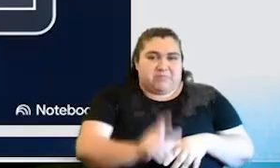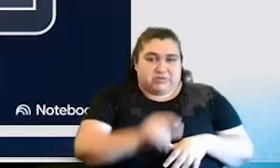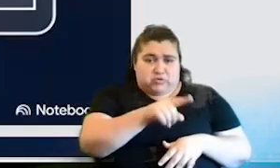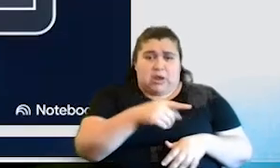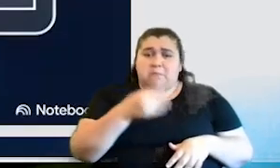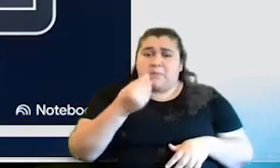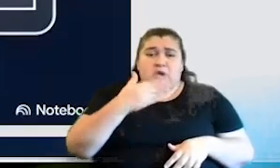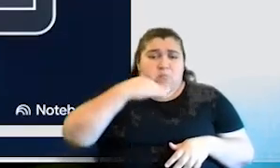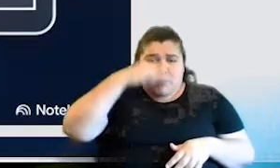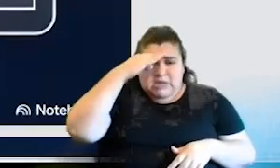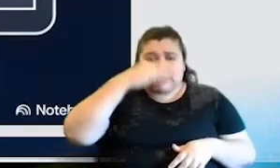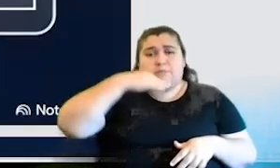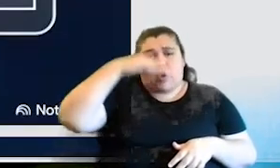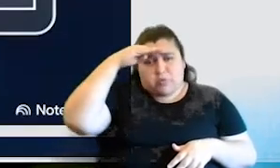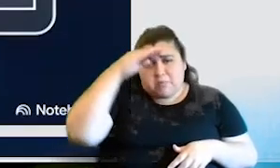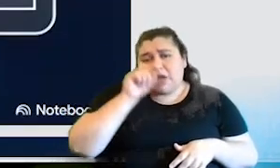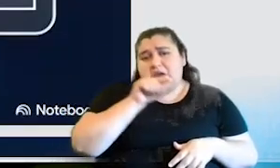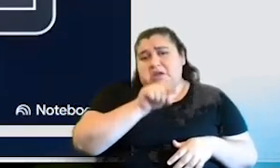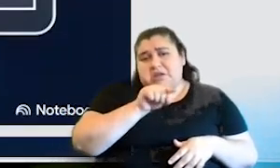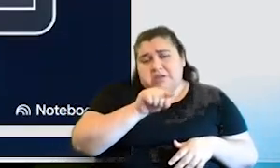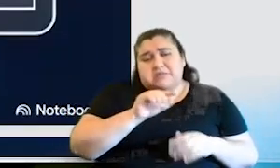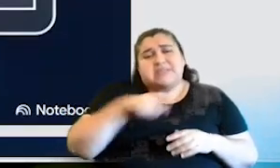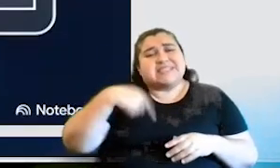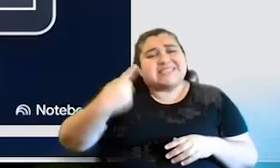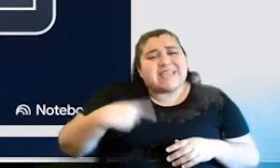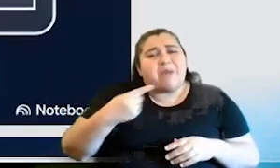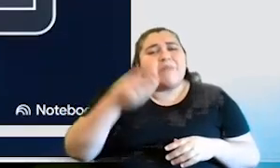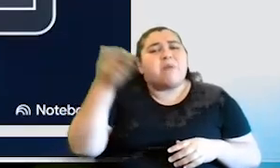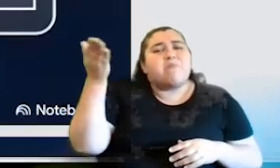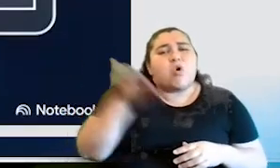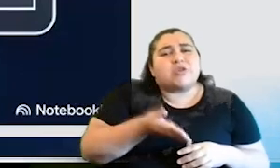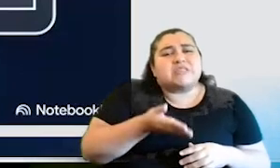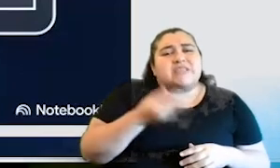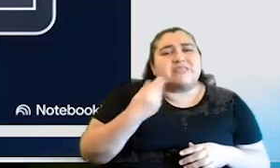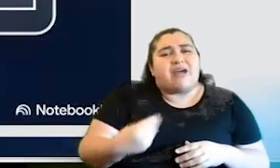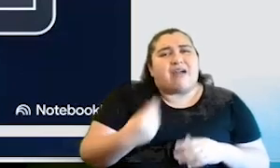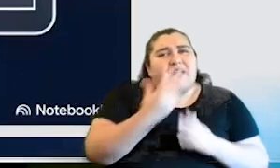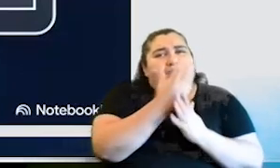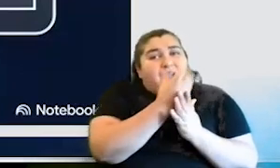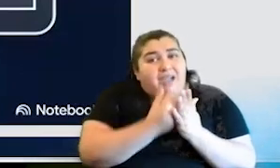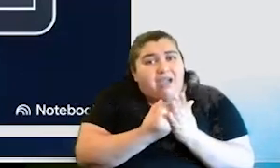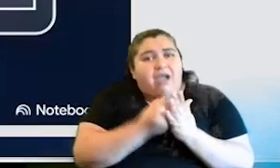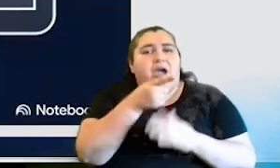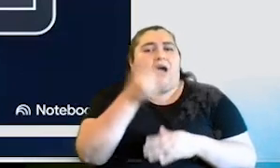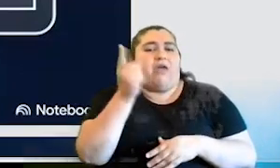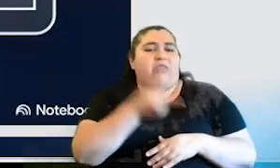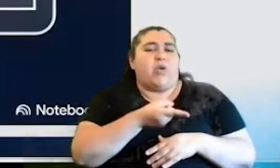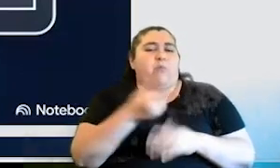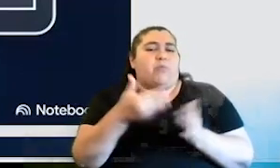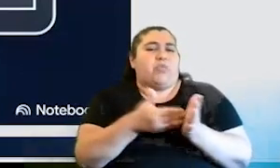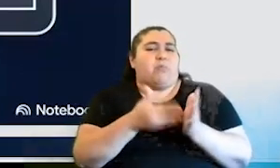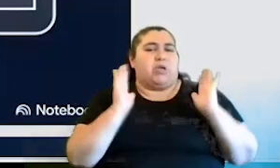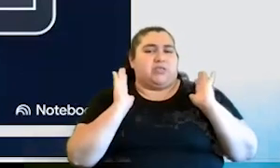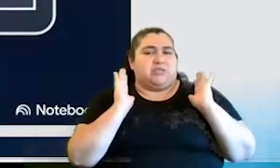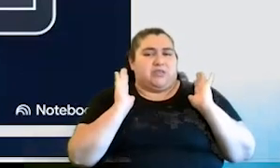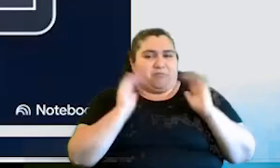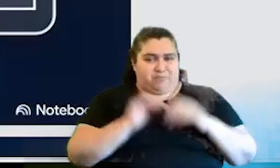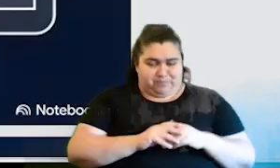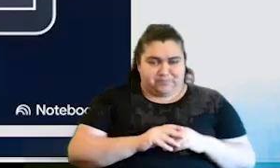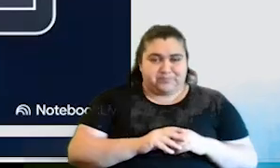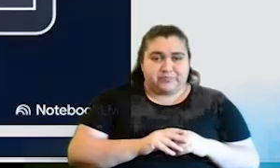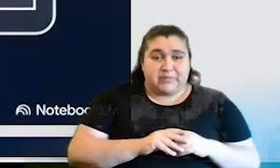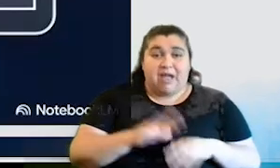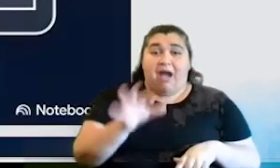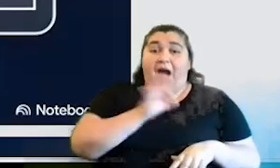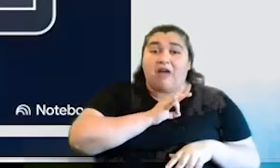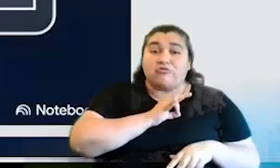va haciendo una liquidación para saber qué porcentaje, qué proporción de deducciones tiene que considerar. Para el